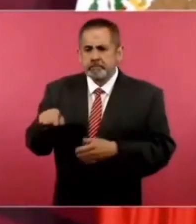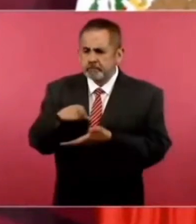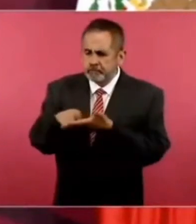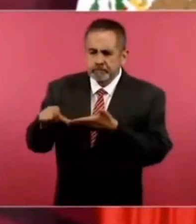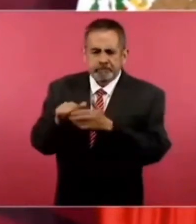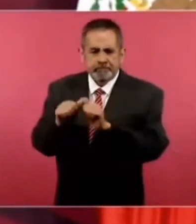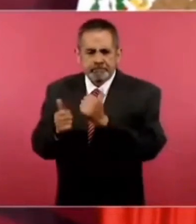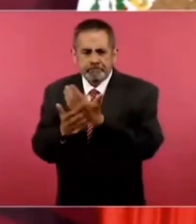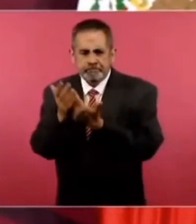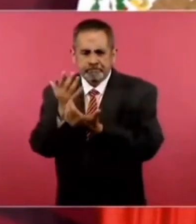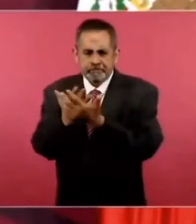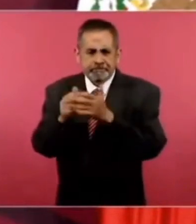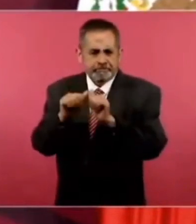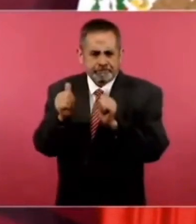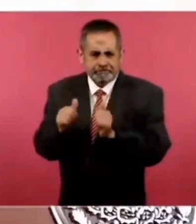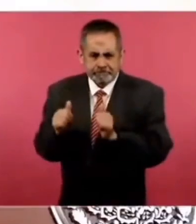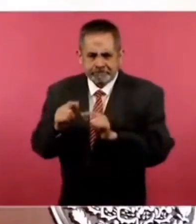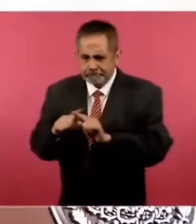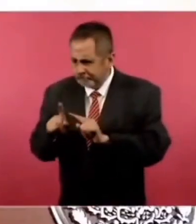artesanías,